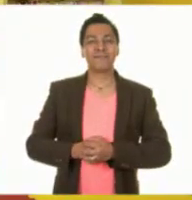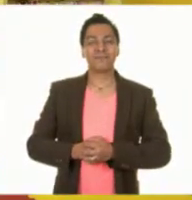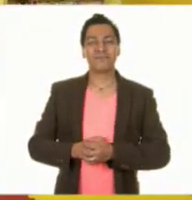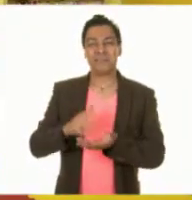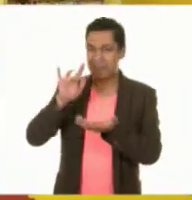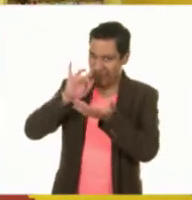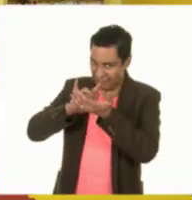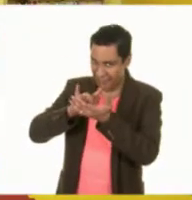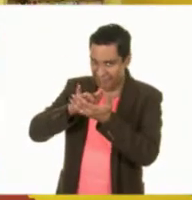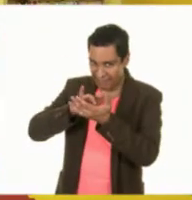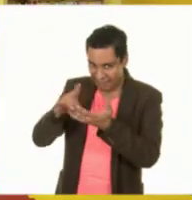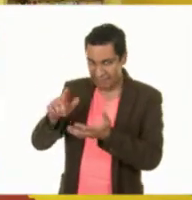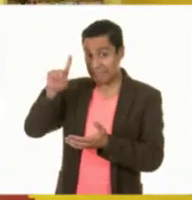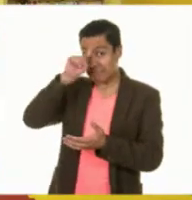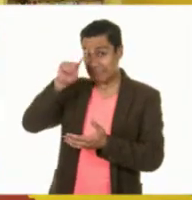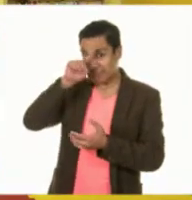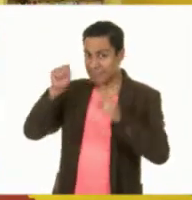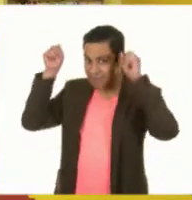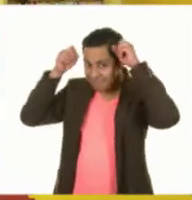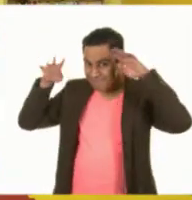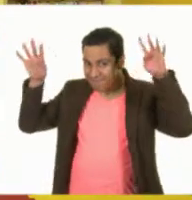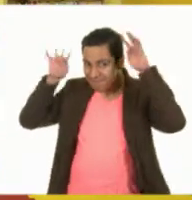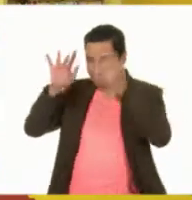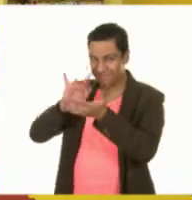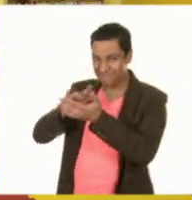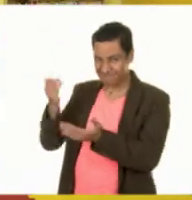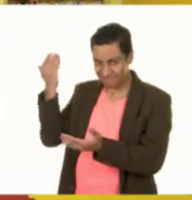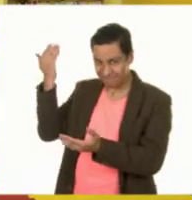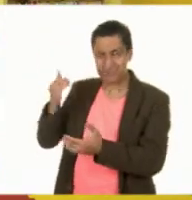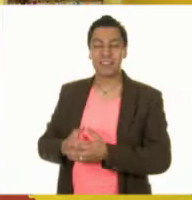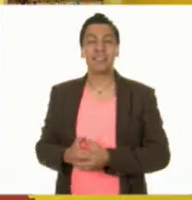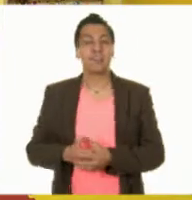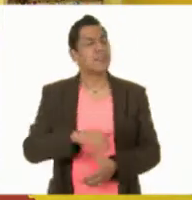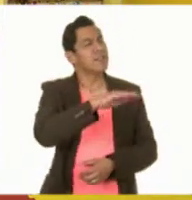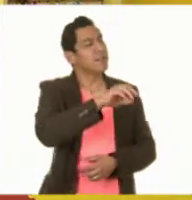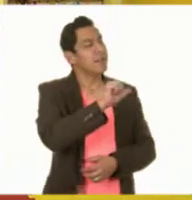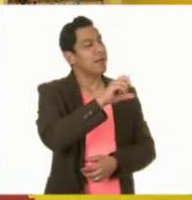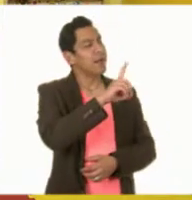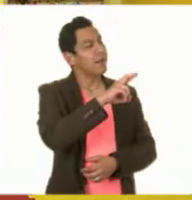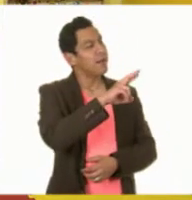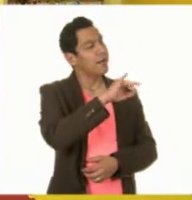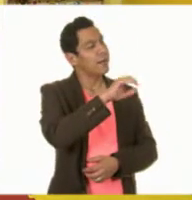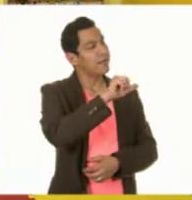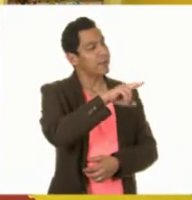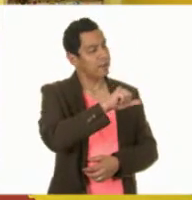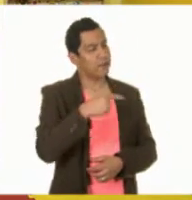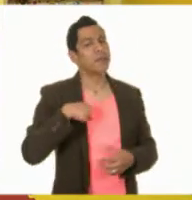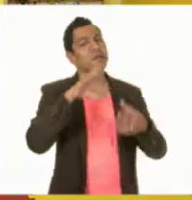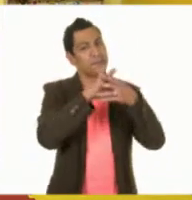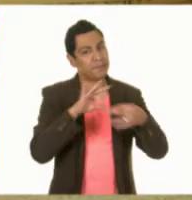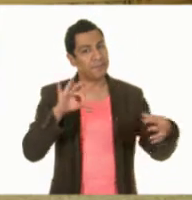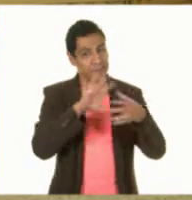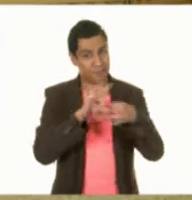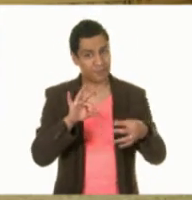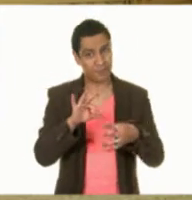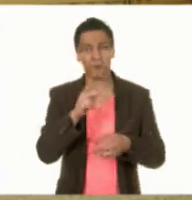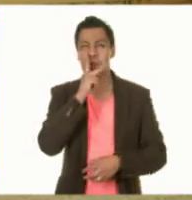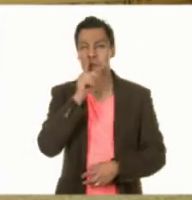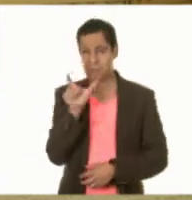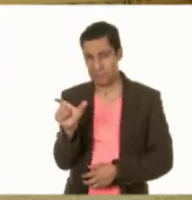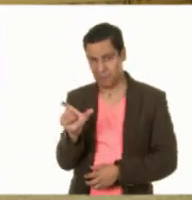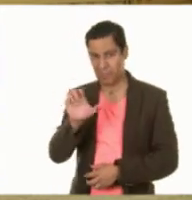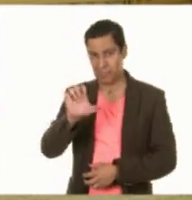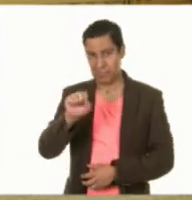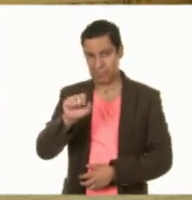Gracias por esas recomendaciones, Ajo Listo. Ahora sí, Adriana. Te cuento que la estética no necesariamente